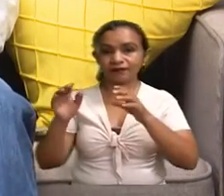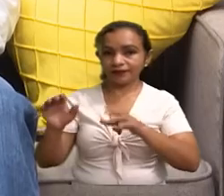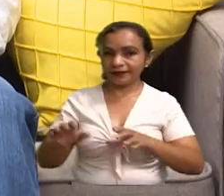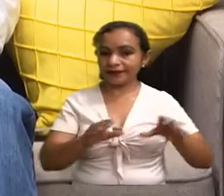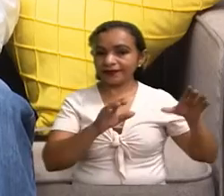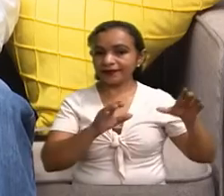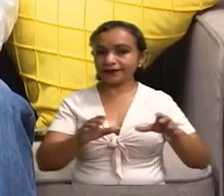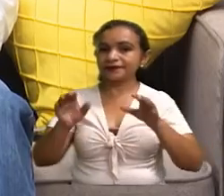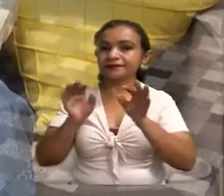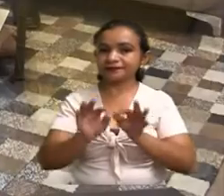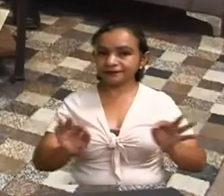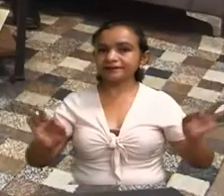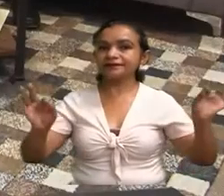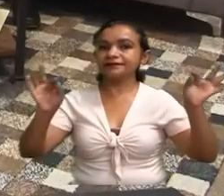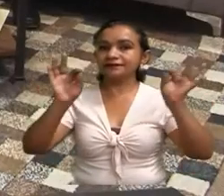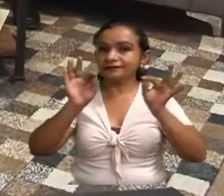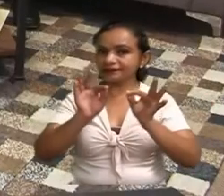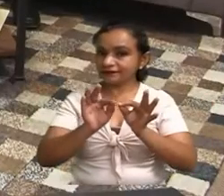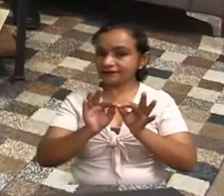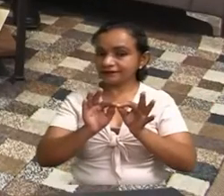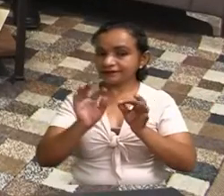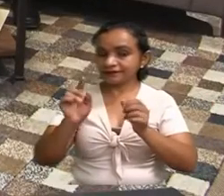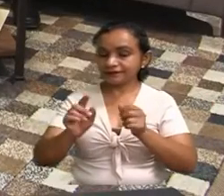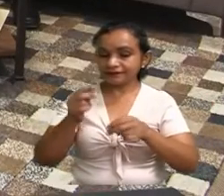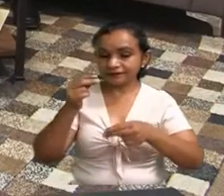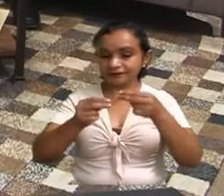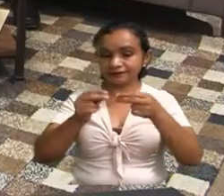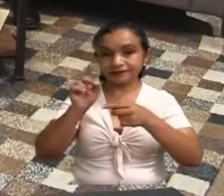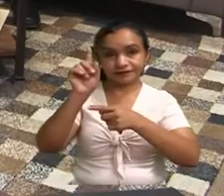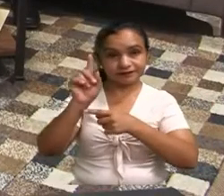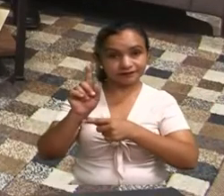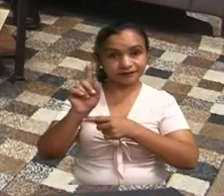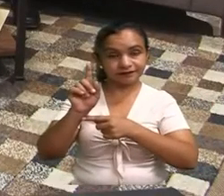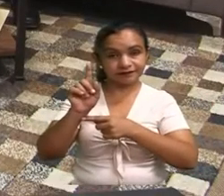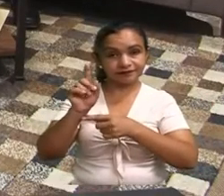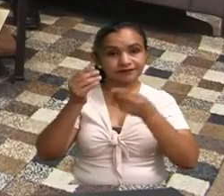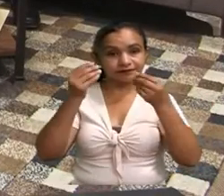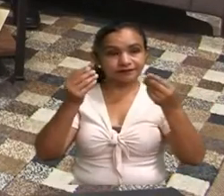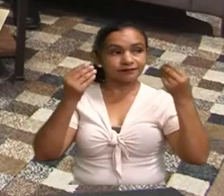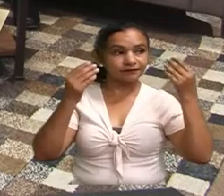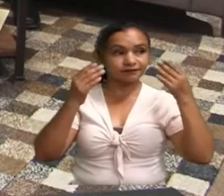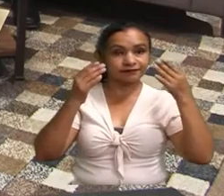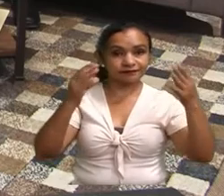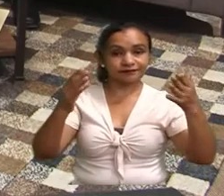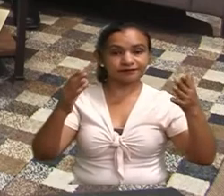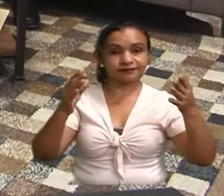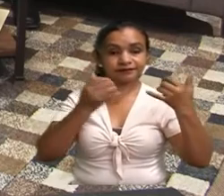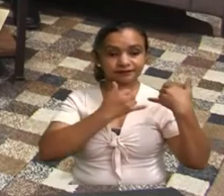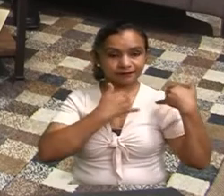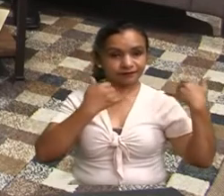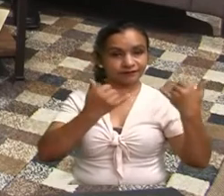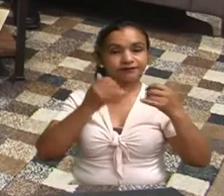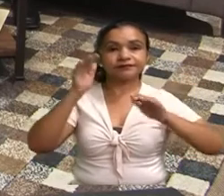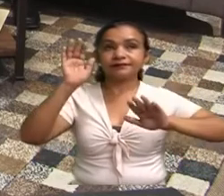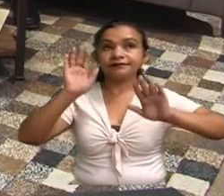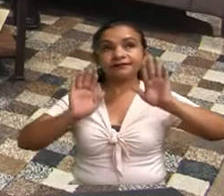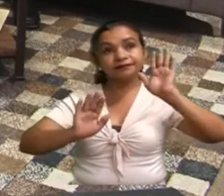bastante importante, ¿no? Para hacer el primer congreso, pues bastante camino también han dado de parte de las instituciones